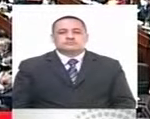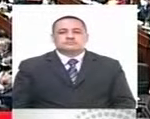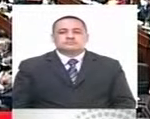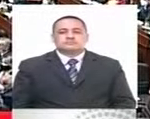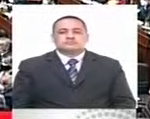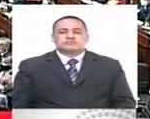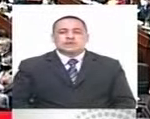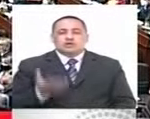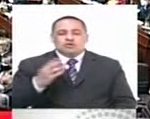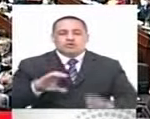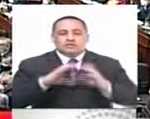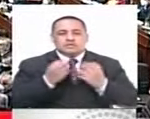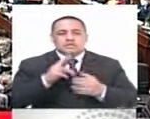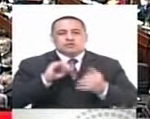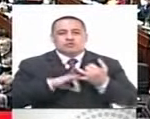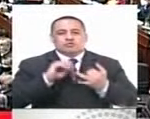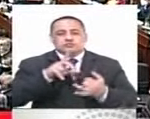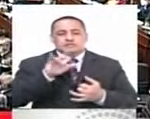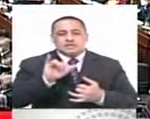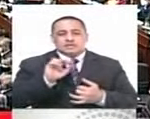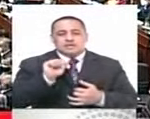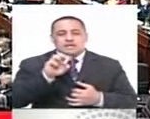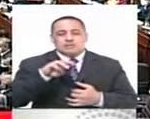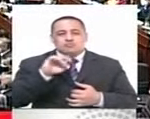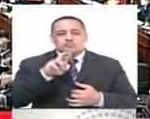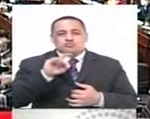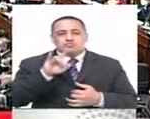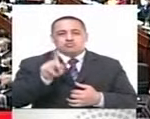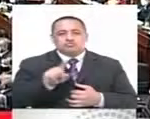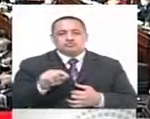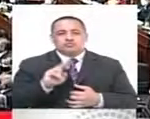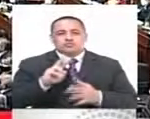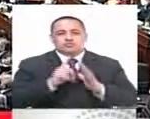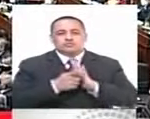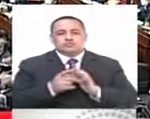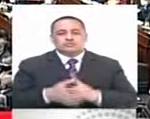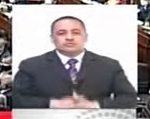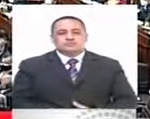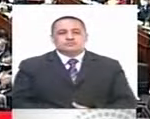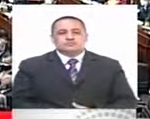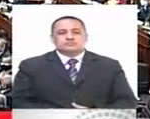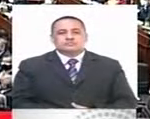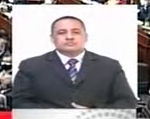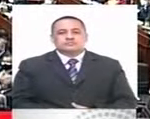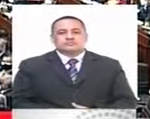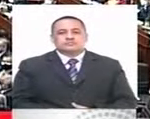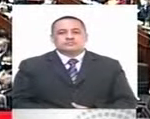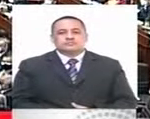Congresista Roseli Amorús tiene la palabra por 2 minutos.